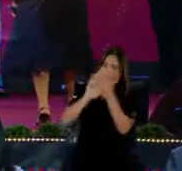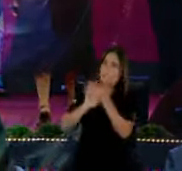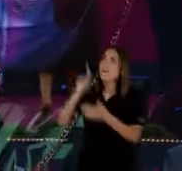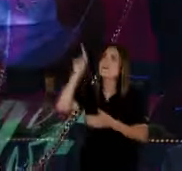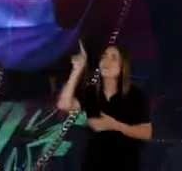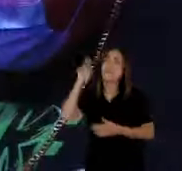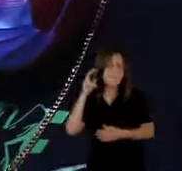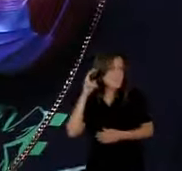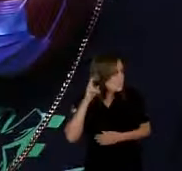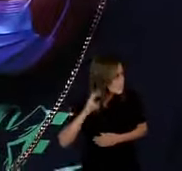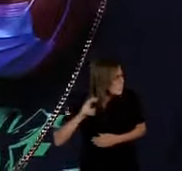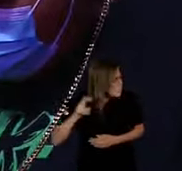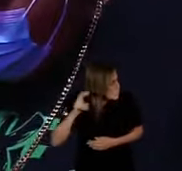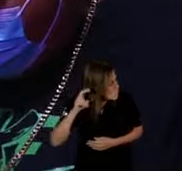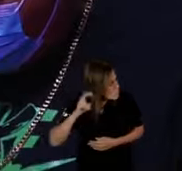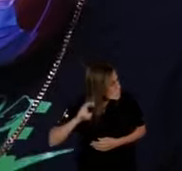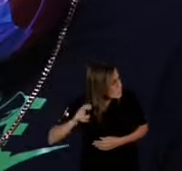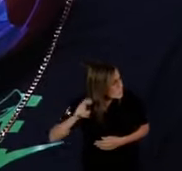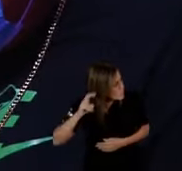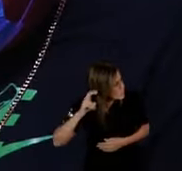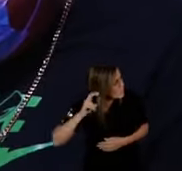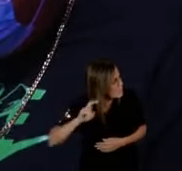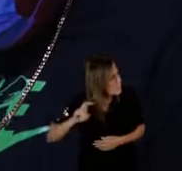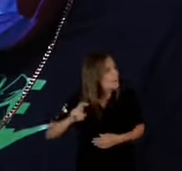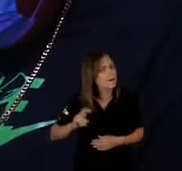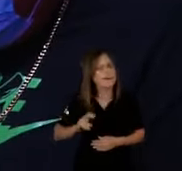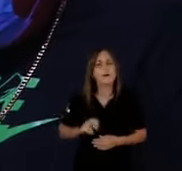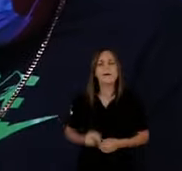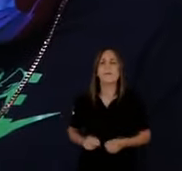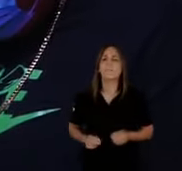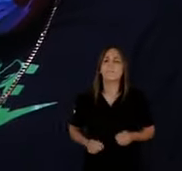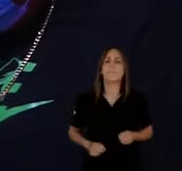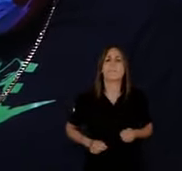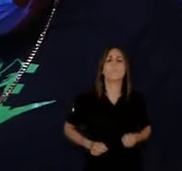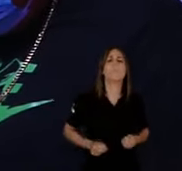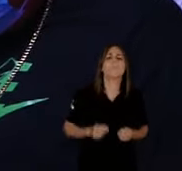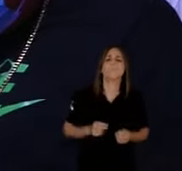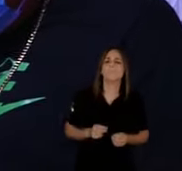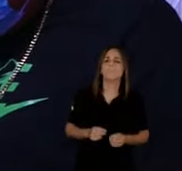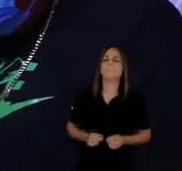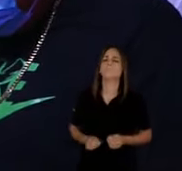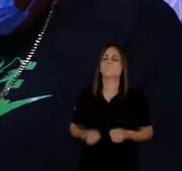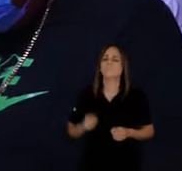Tu alabanza escuchará.